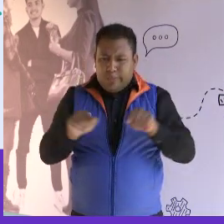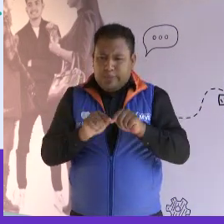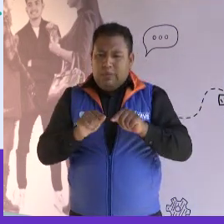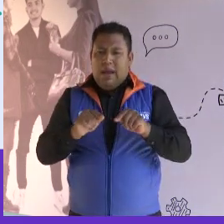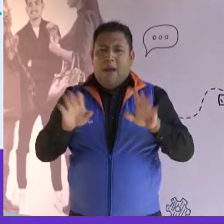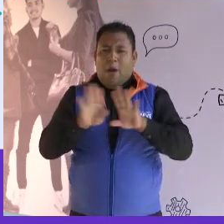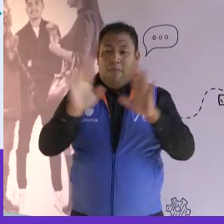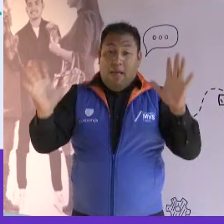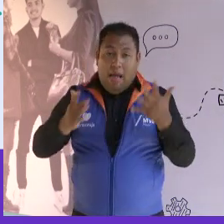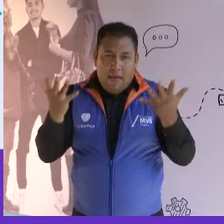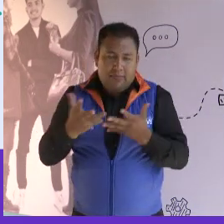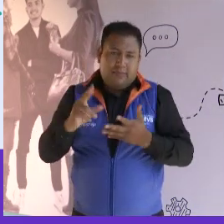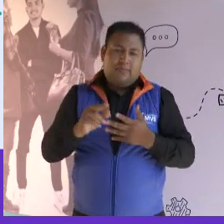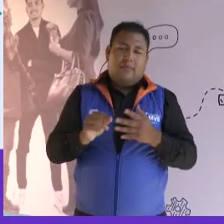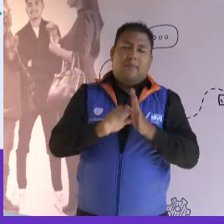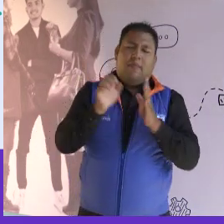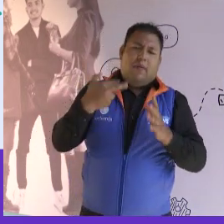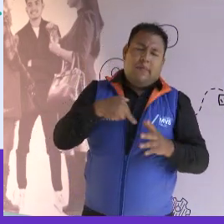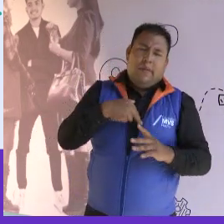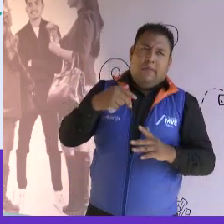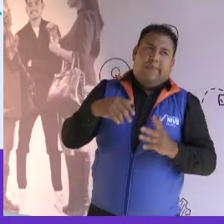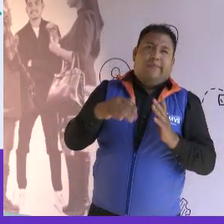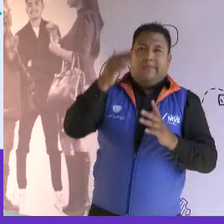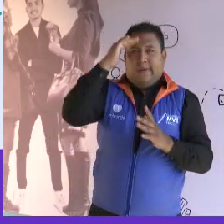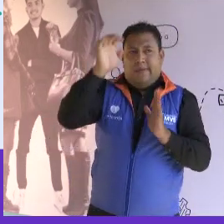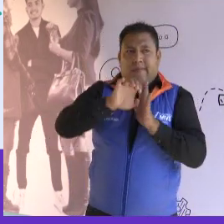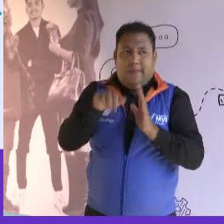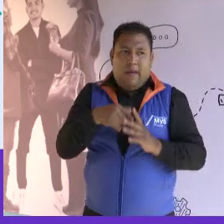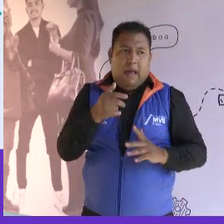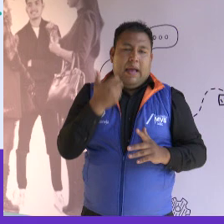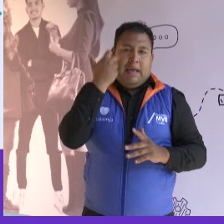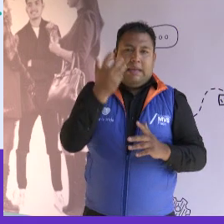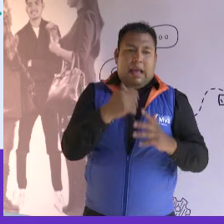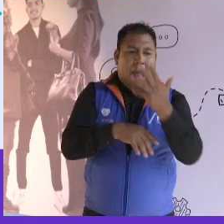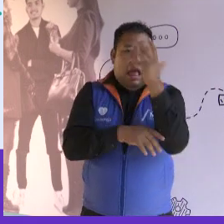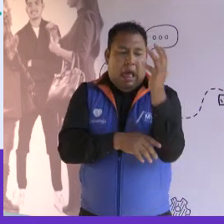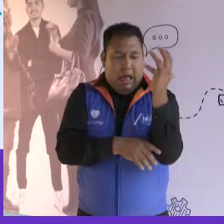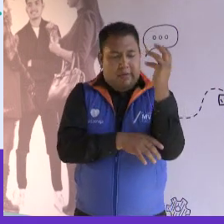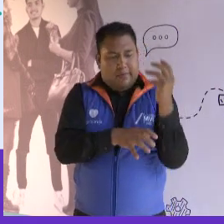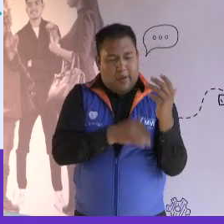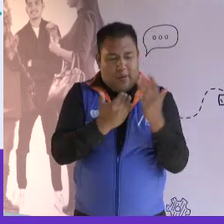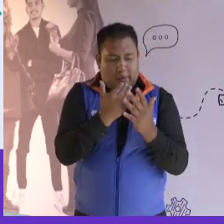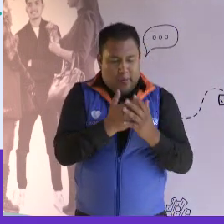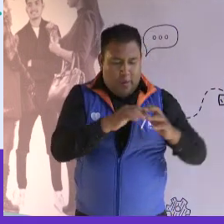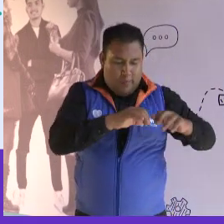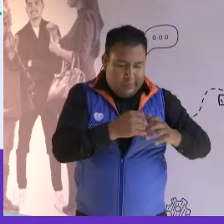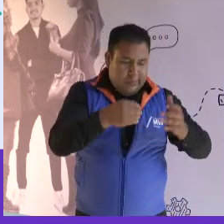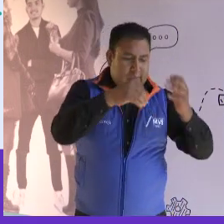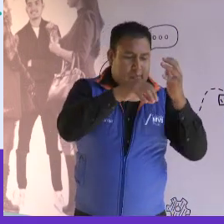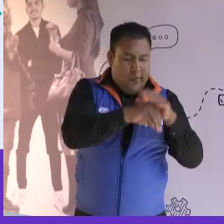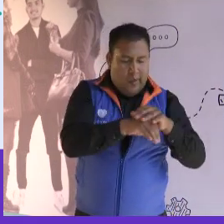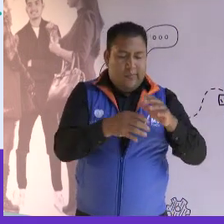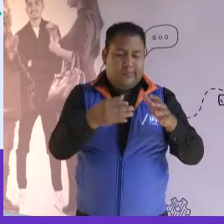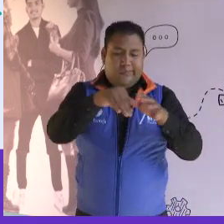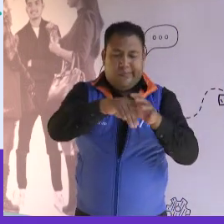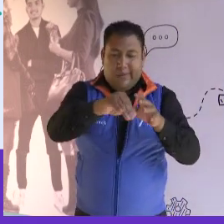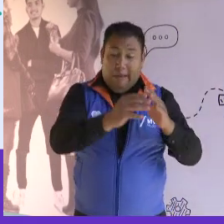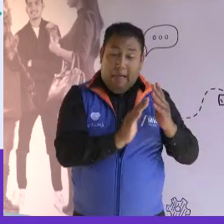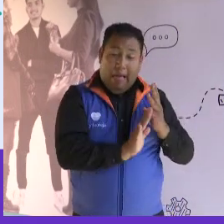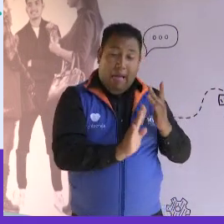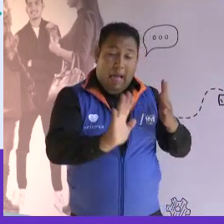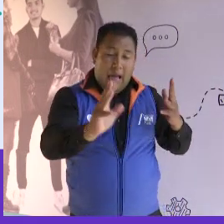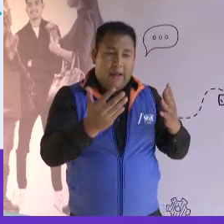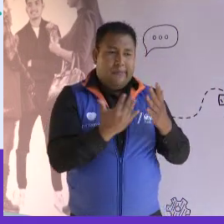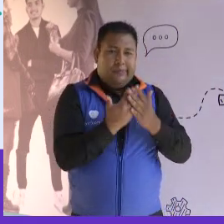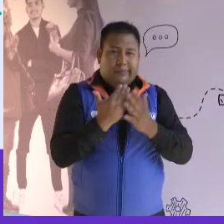nuestro caso arbolitos reforestados. Se tiene que hacer un análisis más profundo que esa sistematización sí te permita